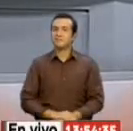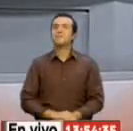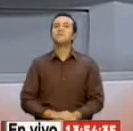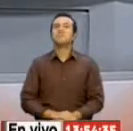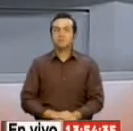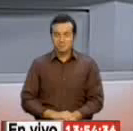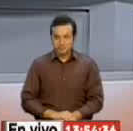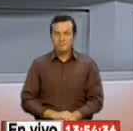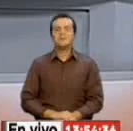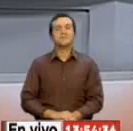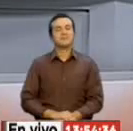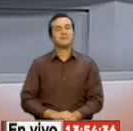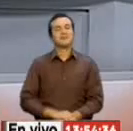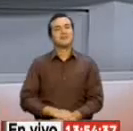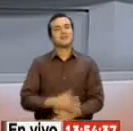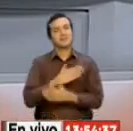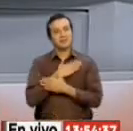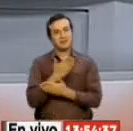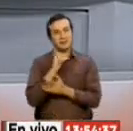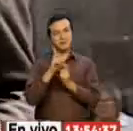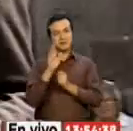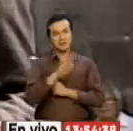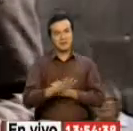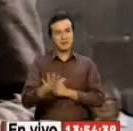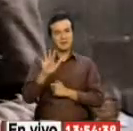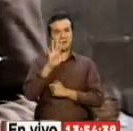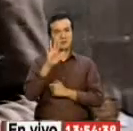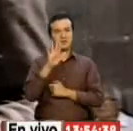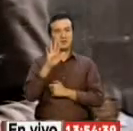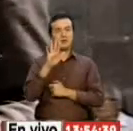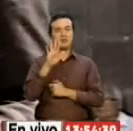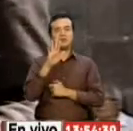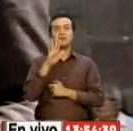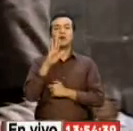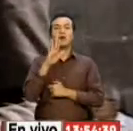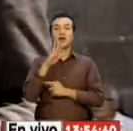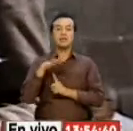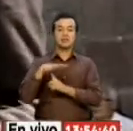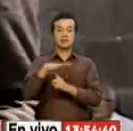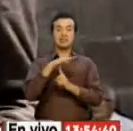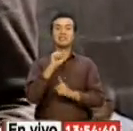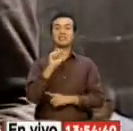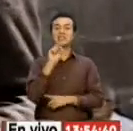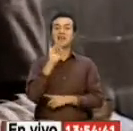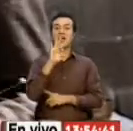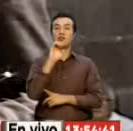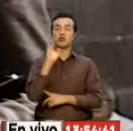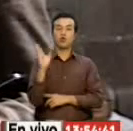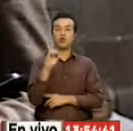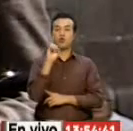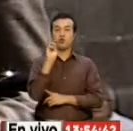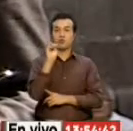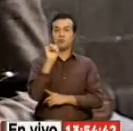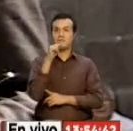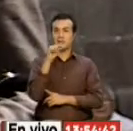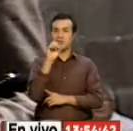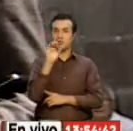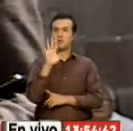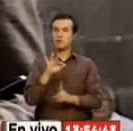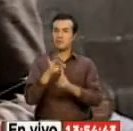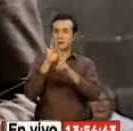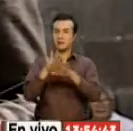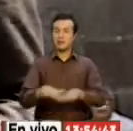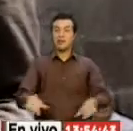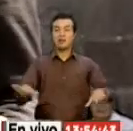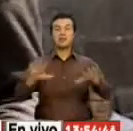Así es, de Rommel, Mariupsi, saludos amigos televidentes desde la Plaza de Santo Domingo, otra de las joyas emblemáticas de este